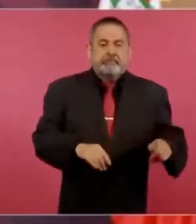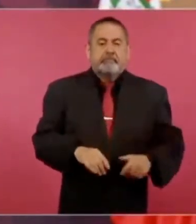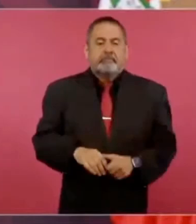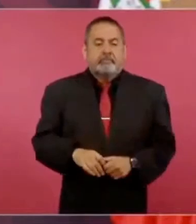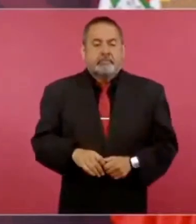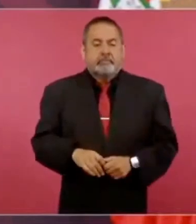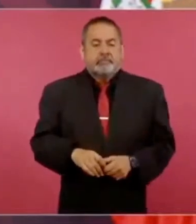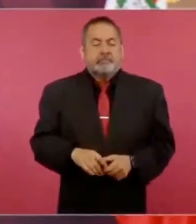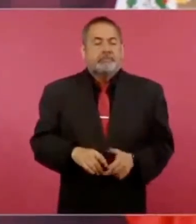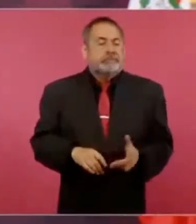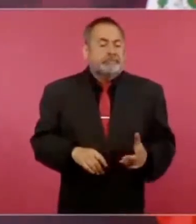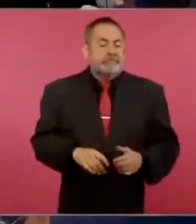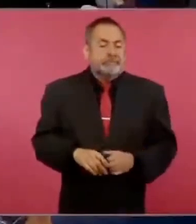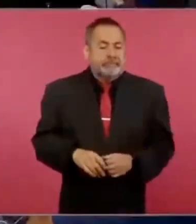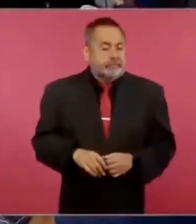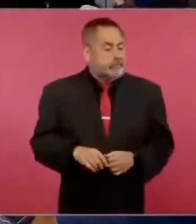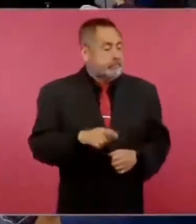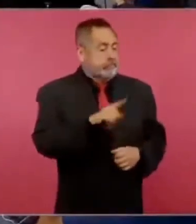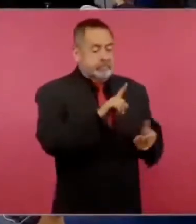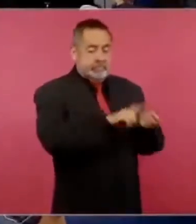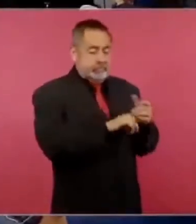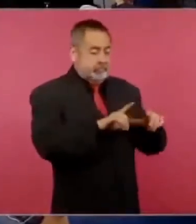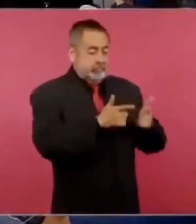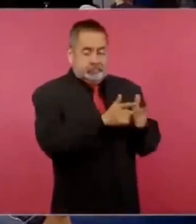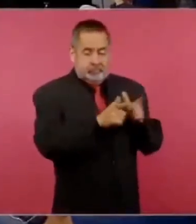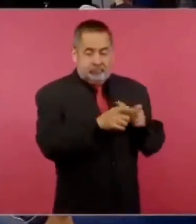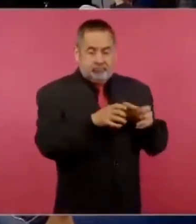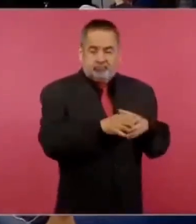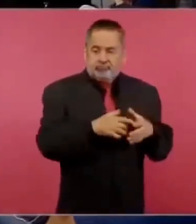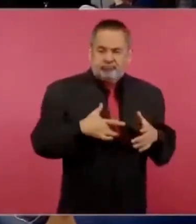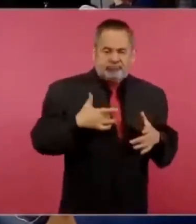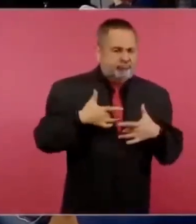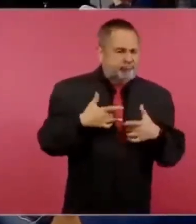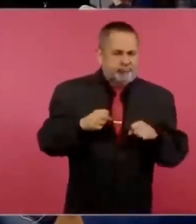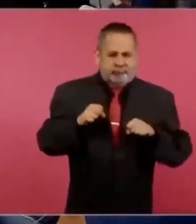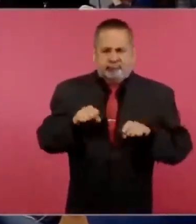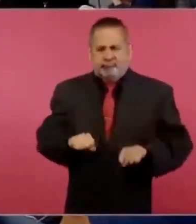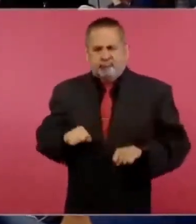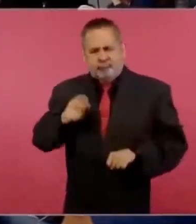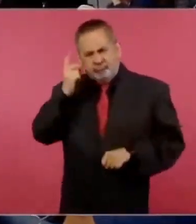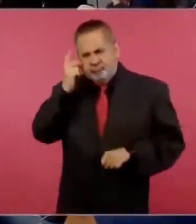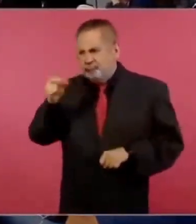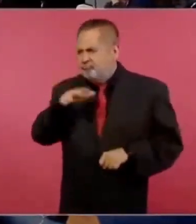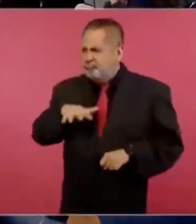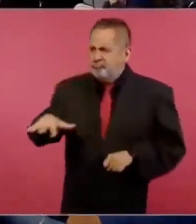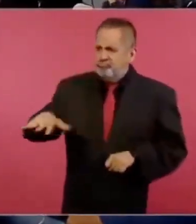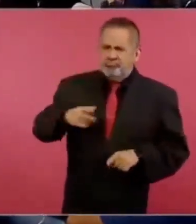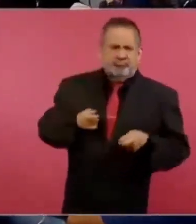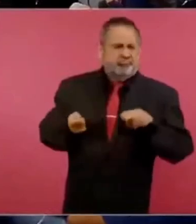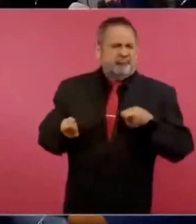Pero como se sentían los dueños de México,